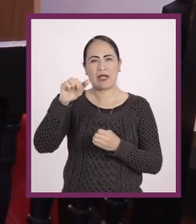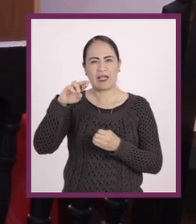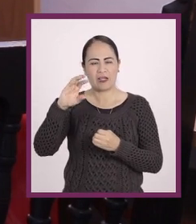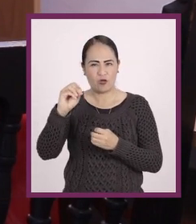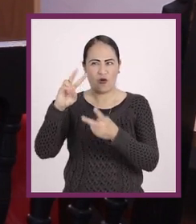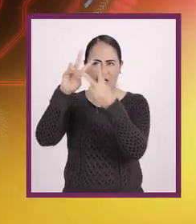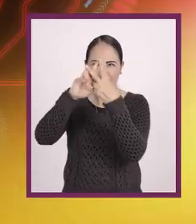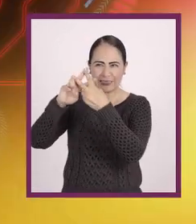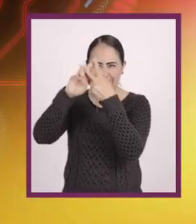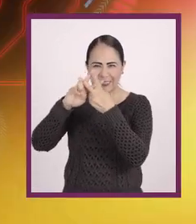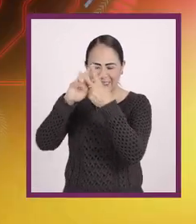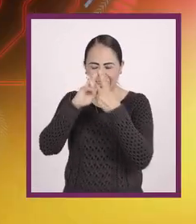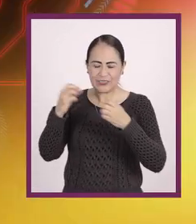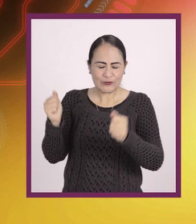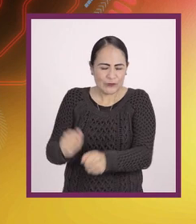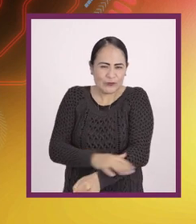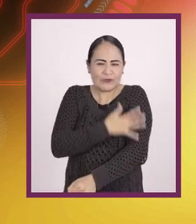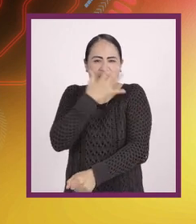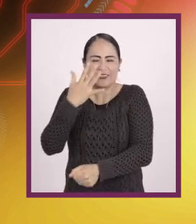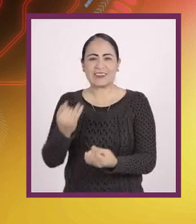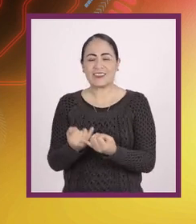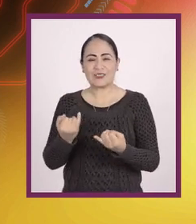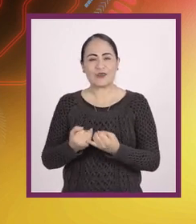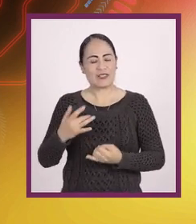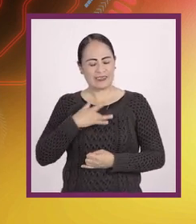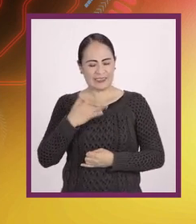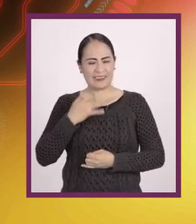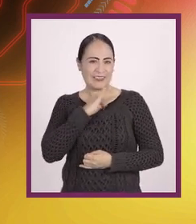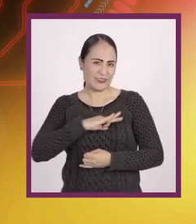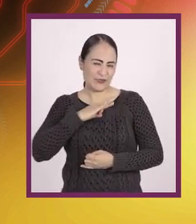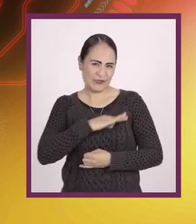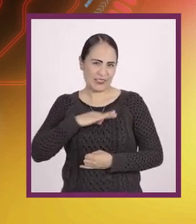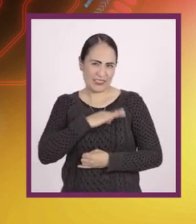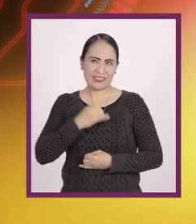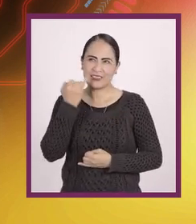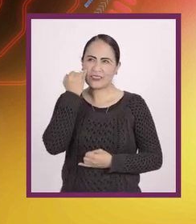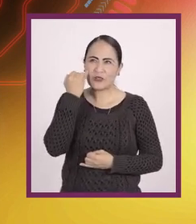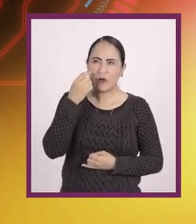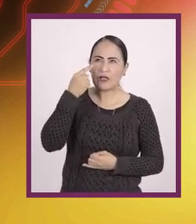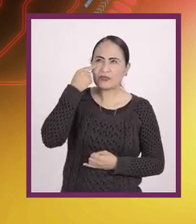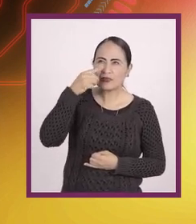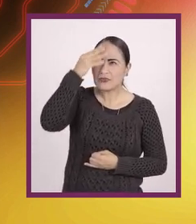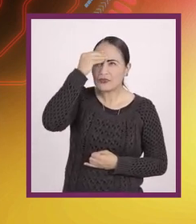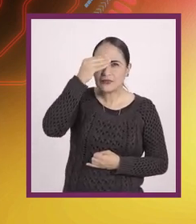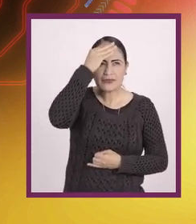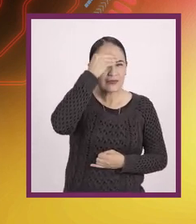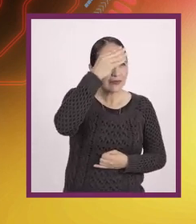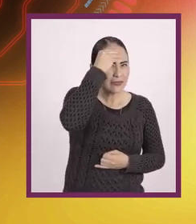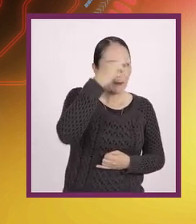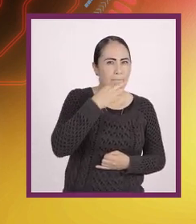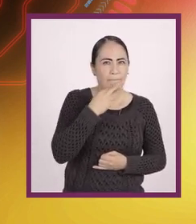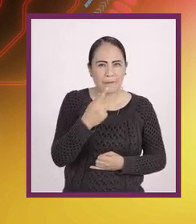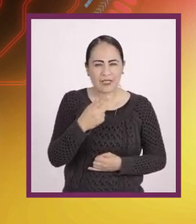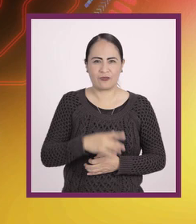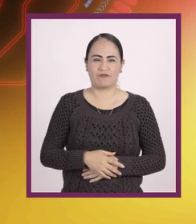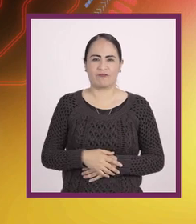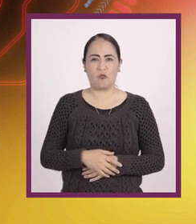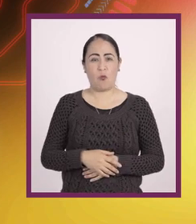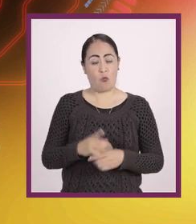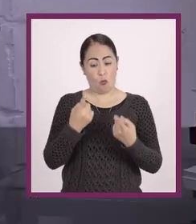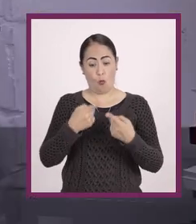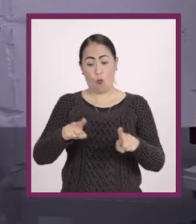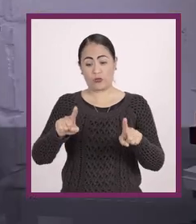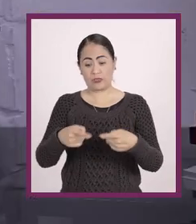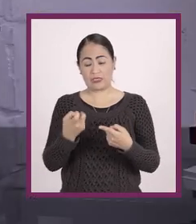mario bros además aumenta la felicidad y nos predispone a una mejor asimilación de lo que estamos por